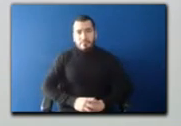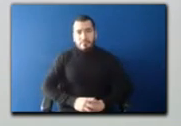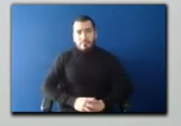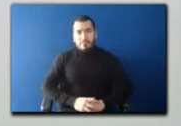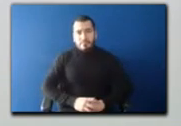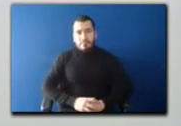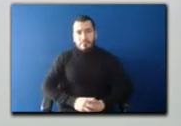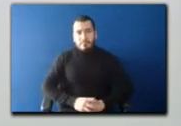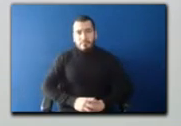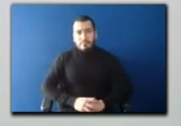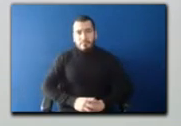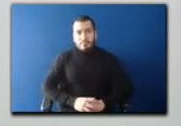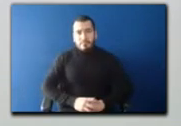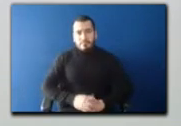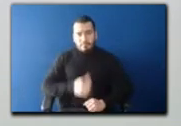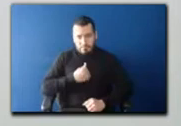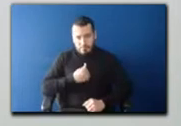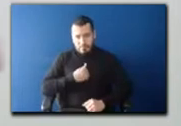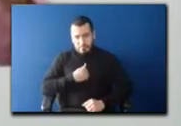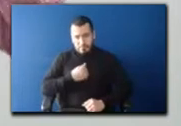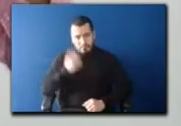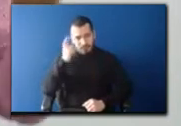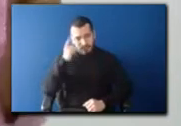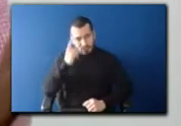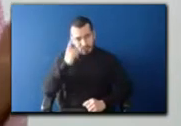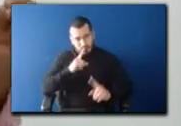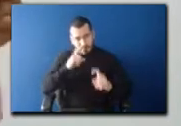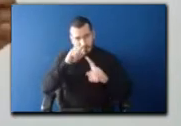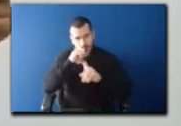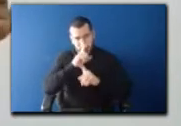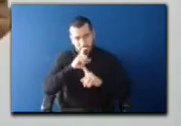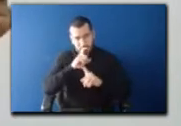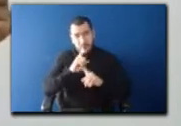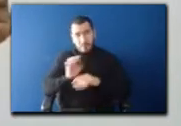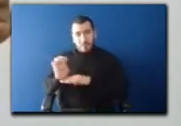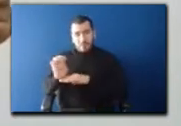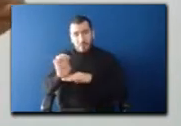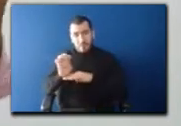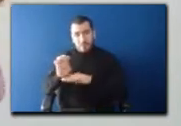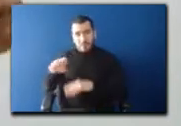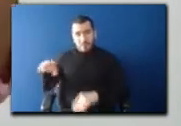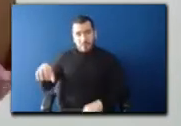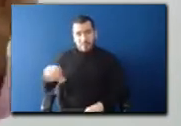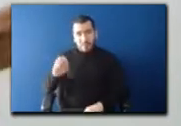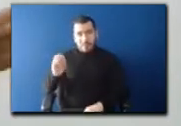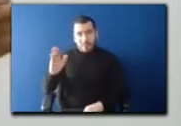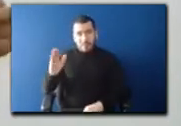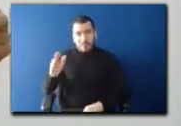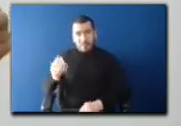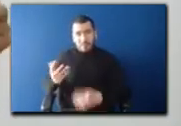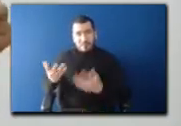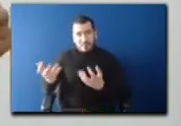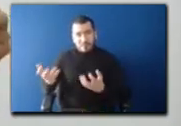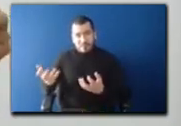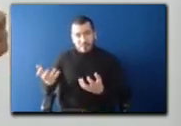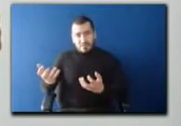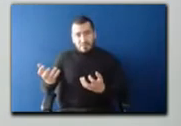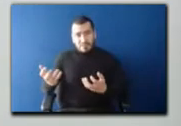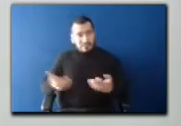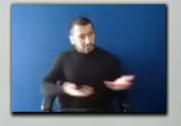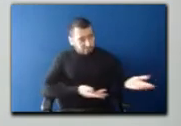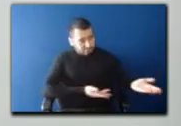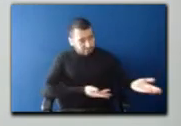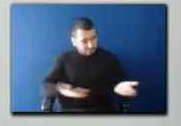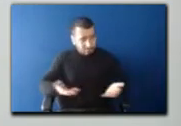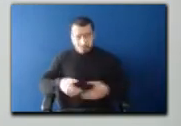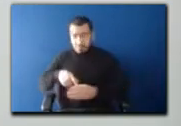Los invito en primera persona a que pensemos eso. Hay más de una entidad financiera que quisiera tenerlos a ustedes como clientes y no le cobra cuota